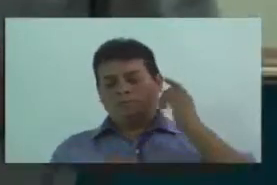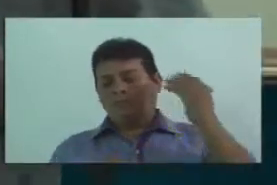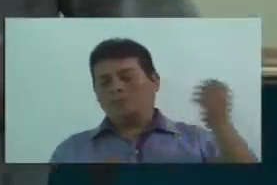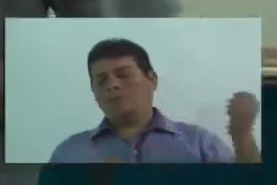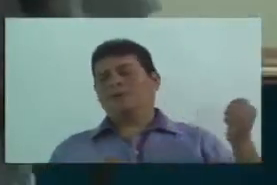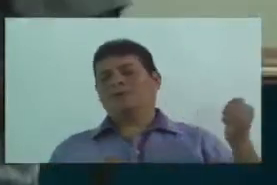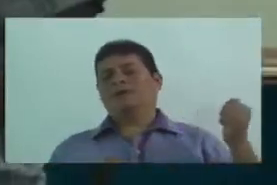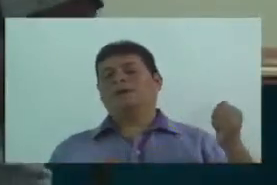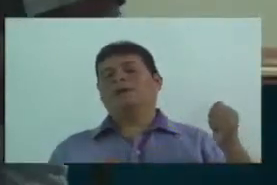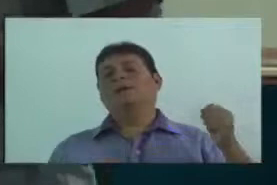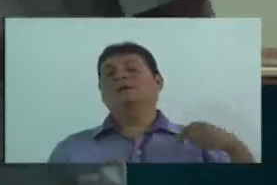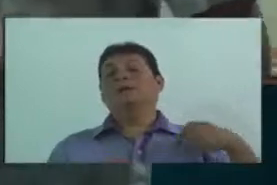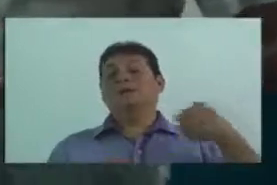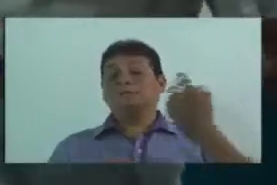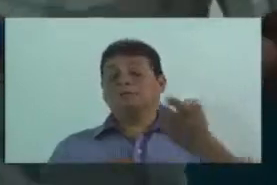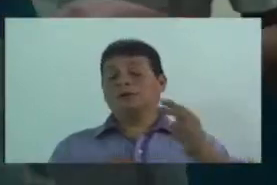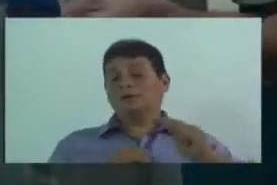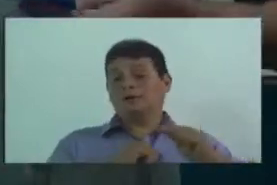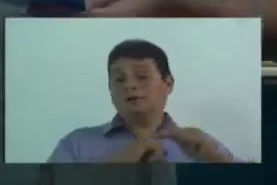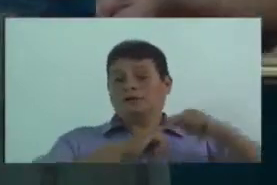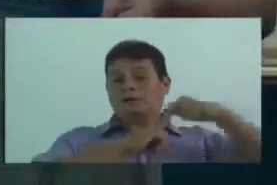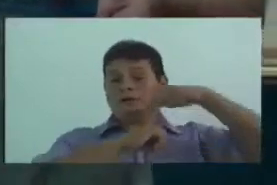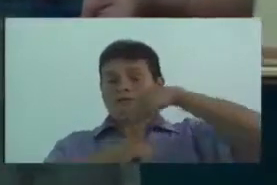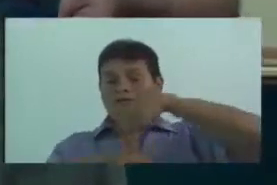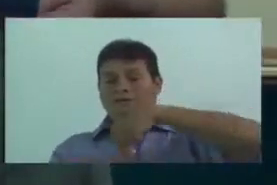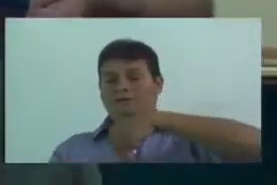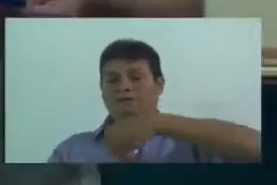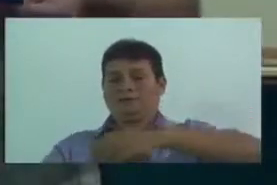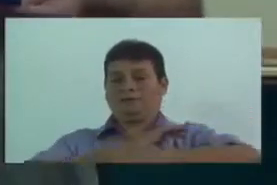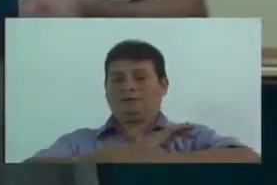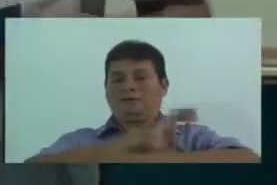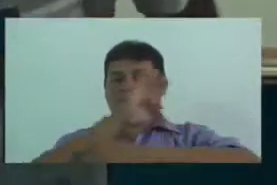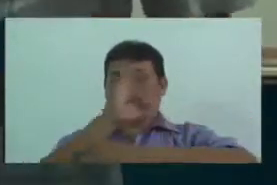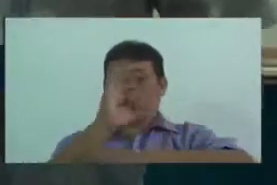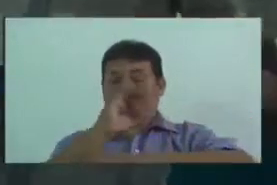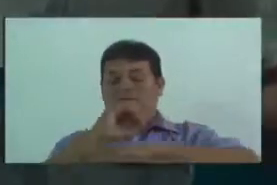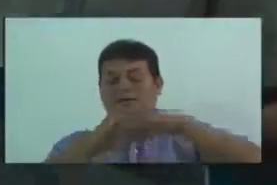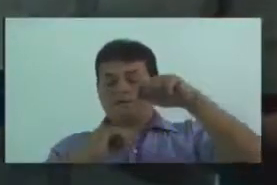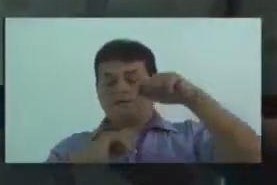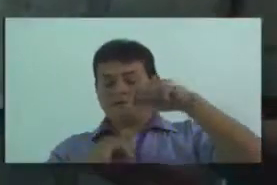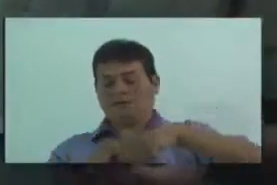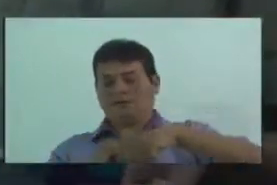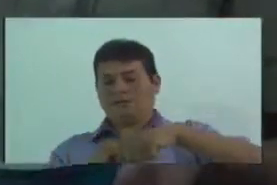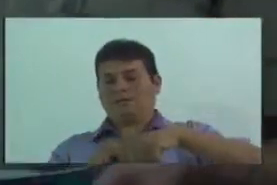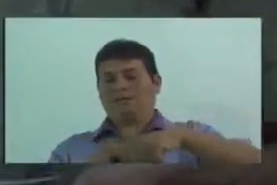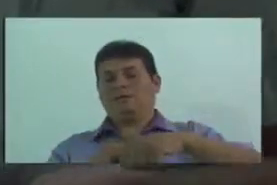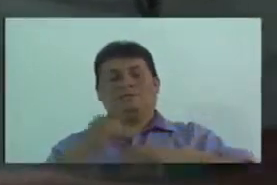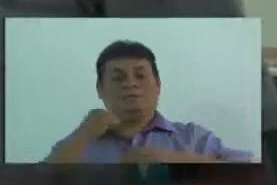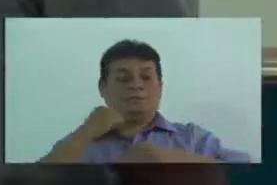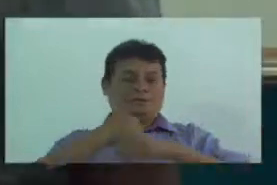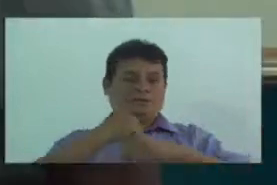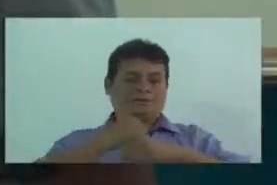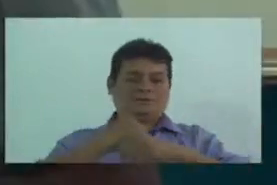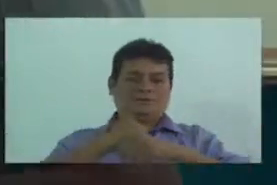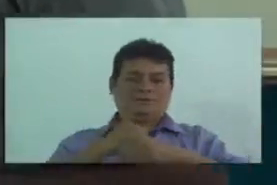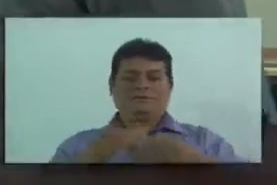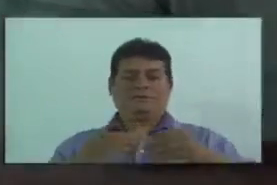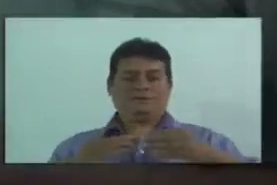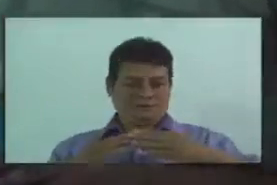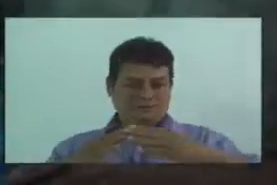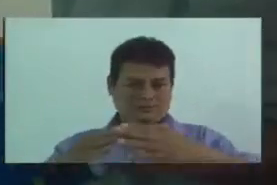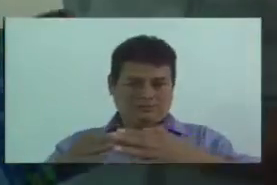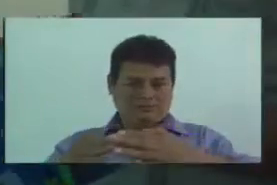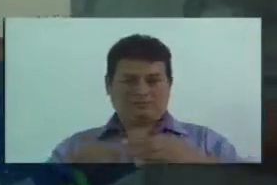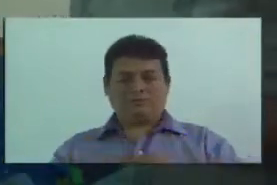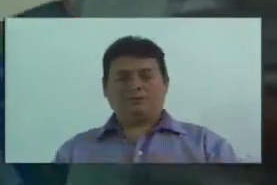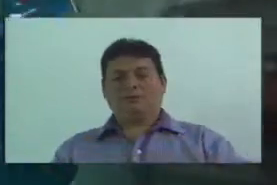hangwa upeare una cuesta no oñe no boi hi kwai lolita hai pe hengwe kwai ambu e porandu ba pa